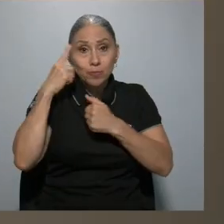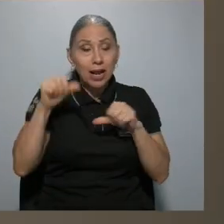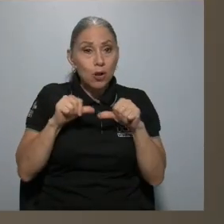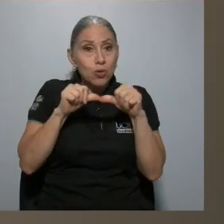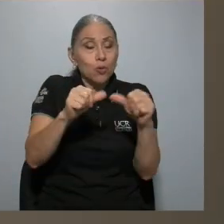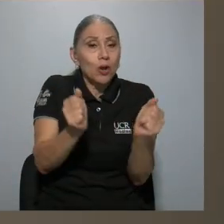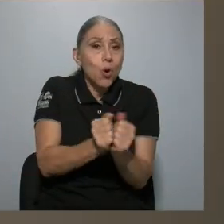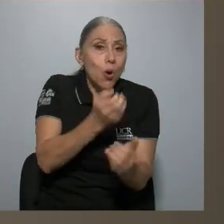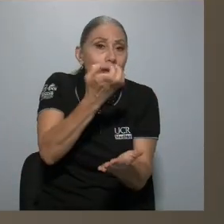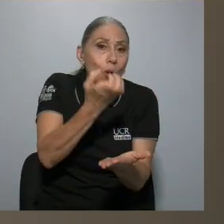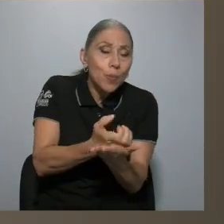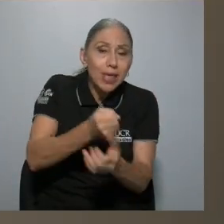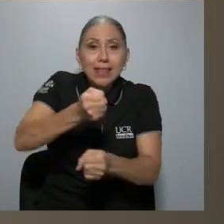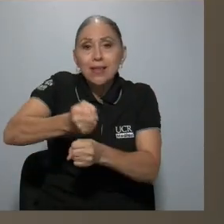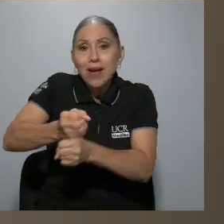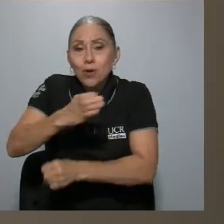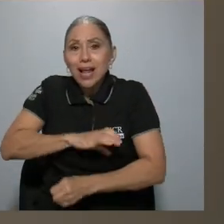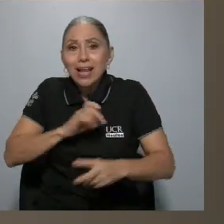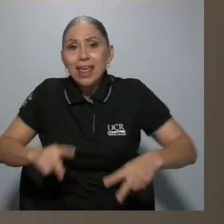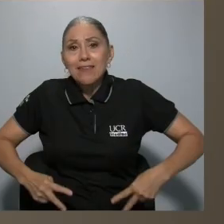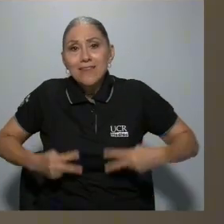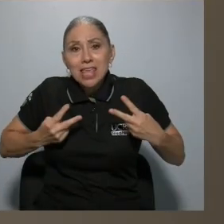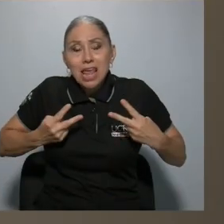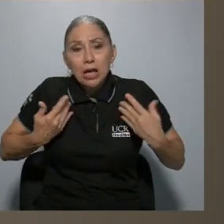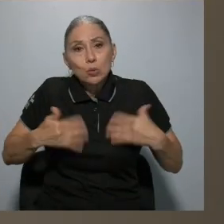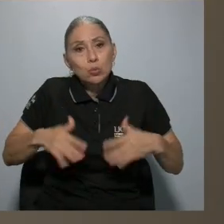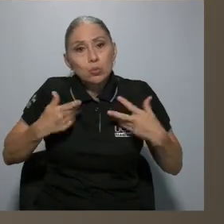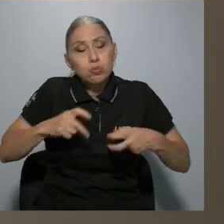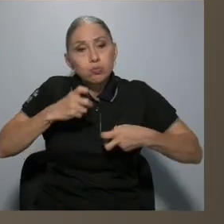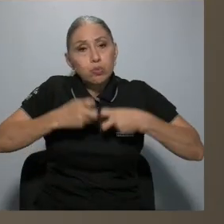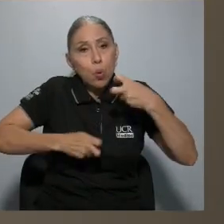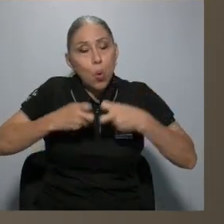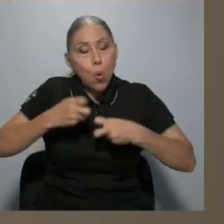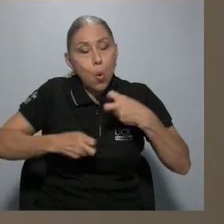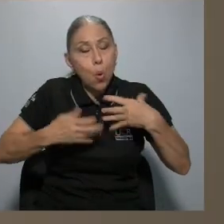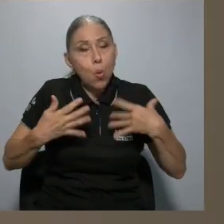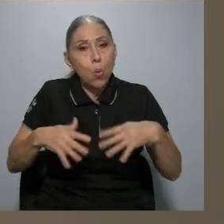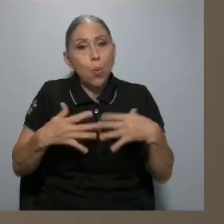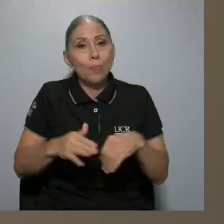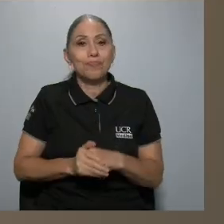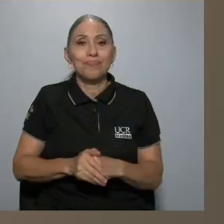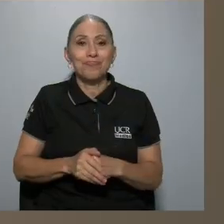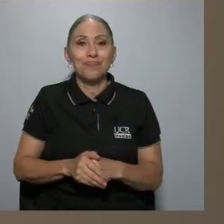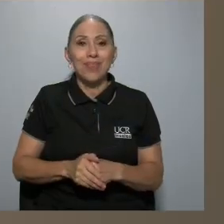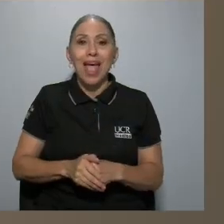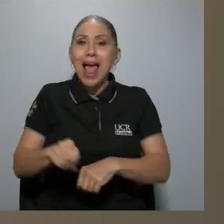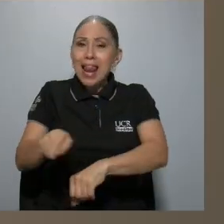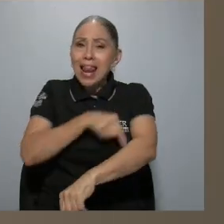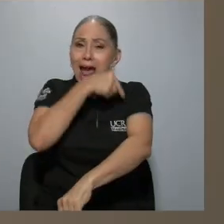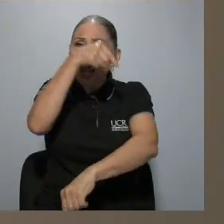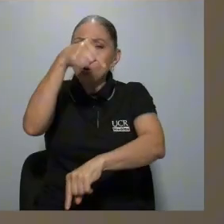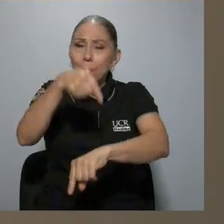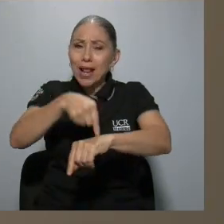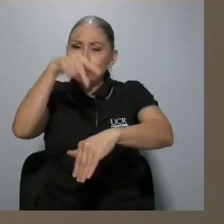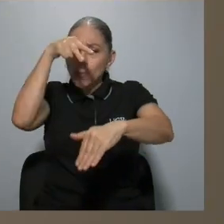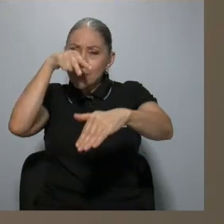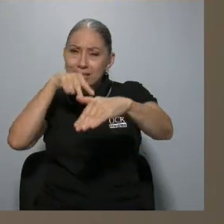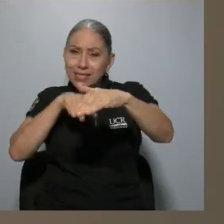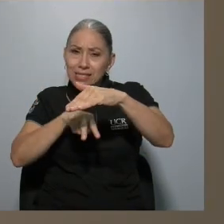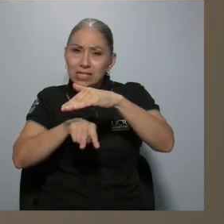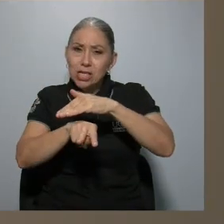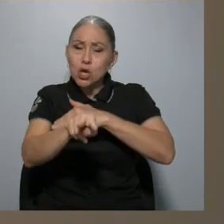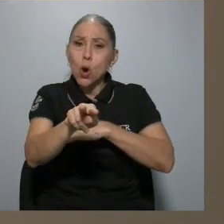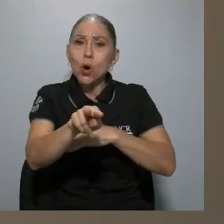economía, el trabajo y la calidad de vida no son un problema menor. La visión de largo plazo que sobrepase